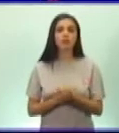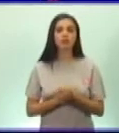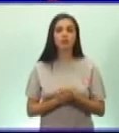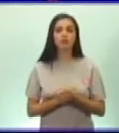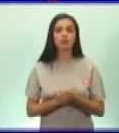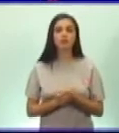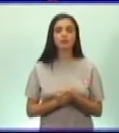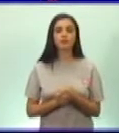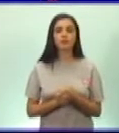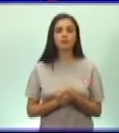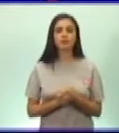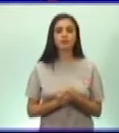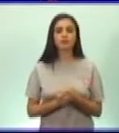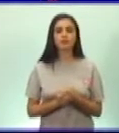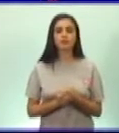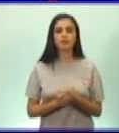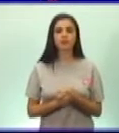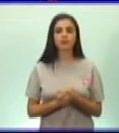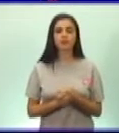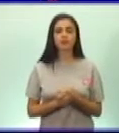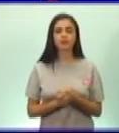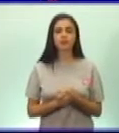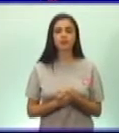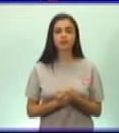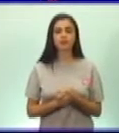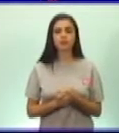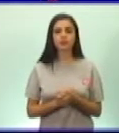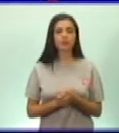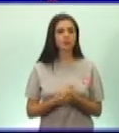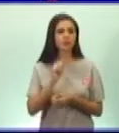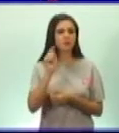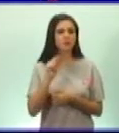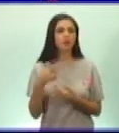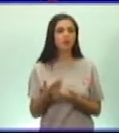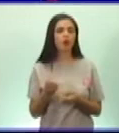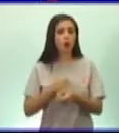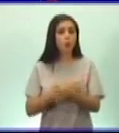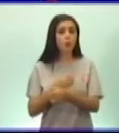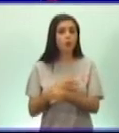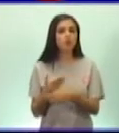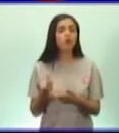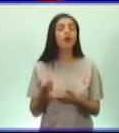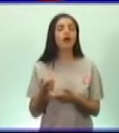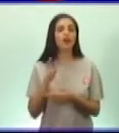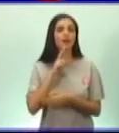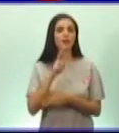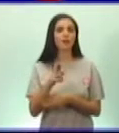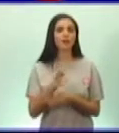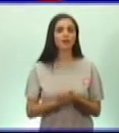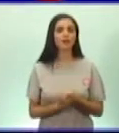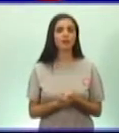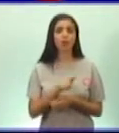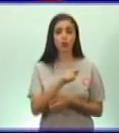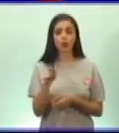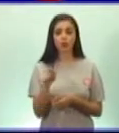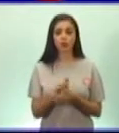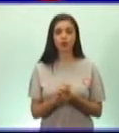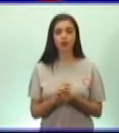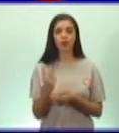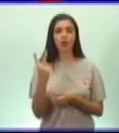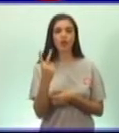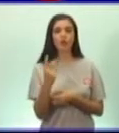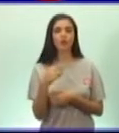según lo que hemos dicho. ¿Lo expulsa? Bueno, pongan la respuesta. Dos actividades